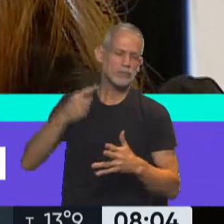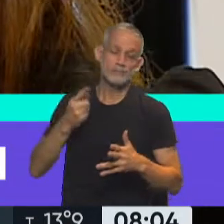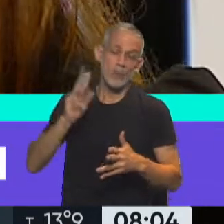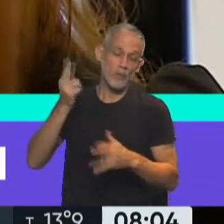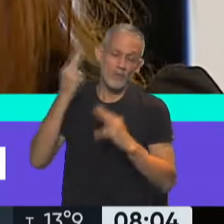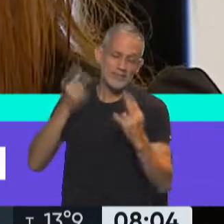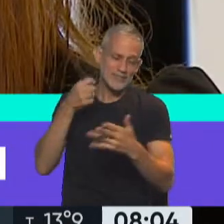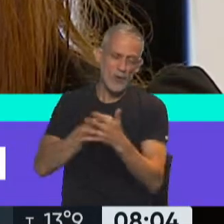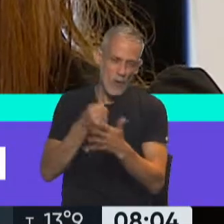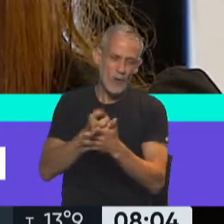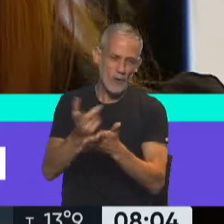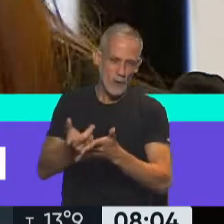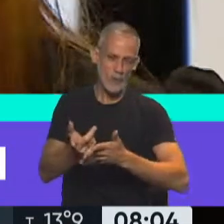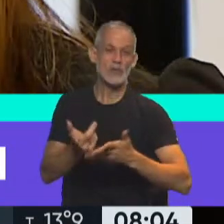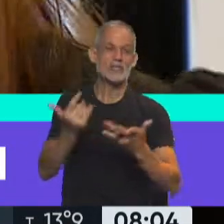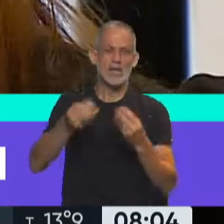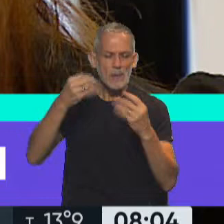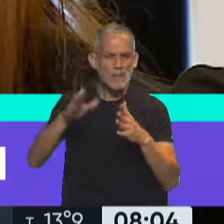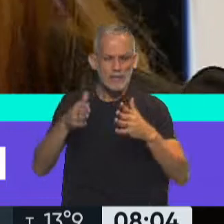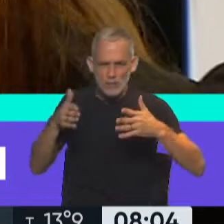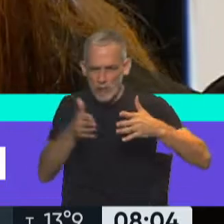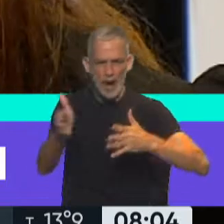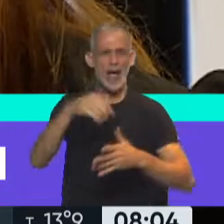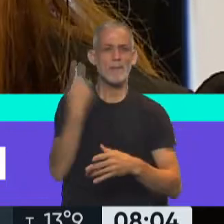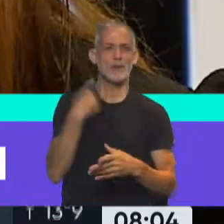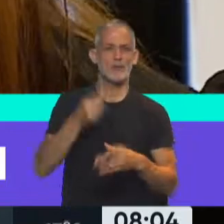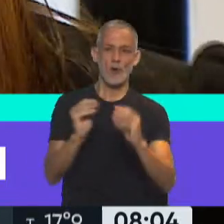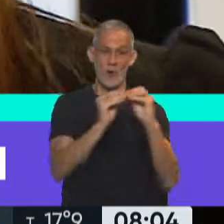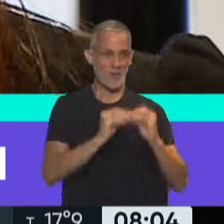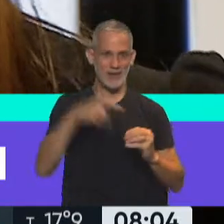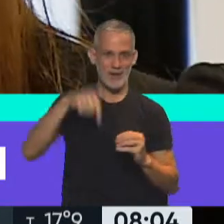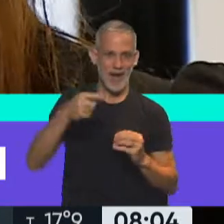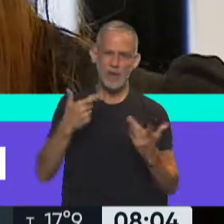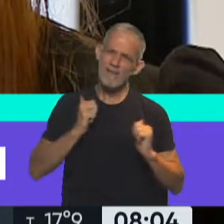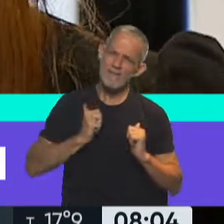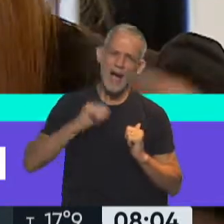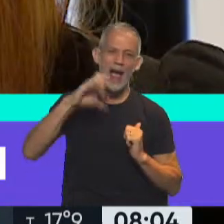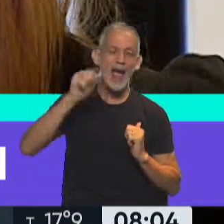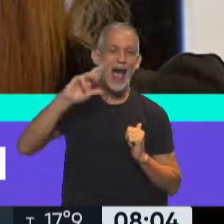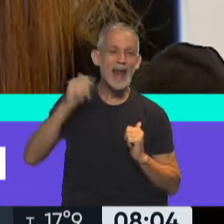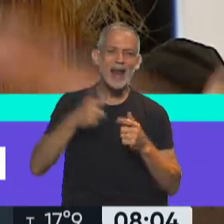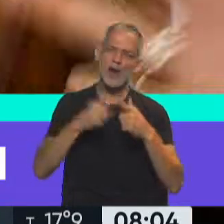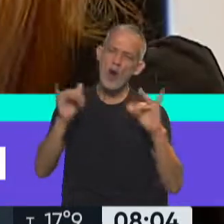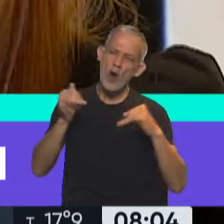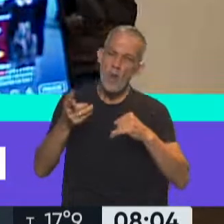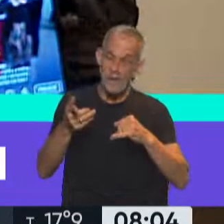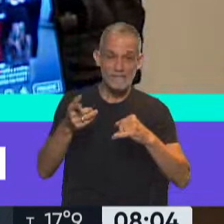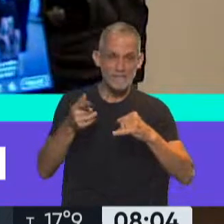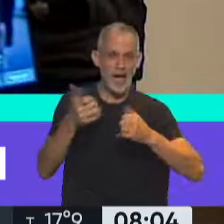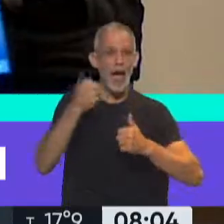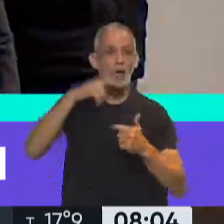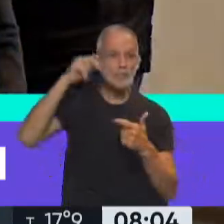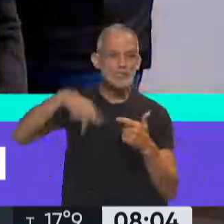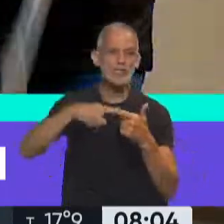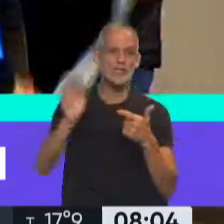vida, que han iniciado un camino que estas compañeras, la escuchaba Carla, joven, con Agustín, con